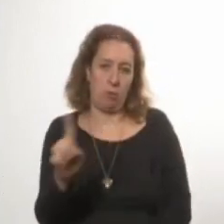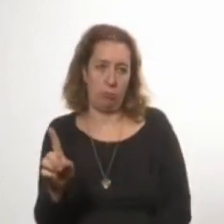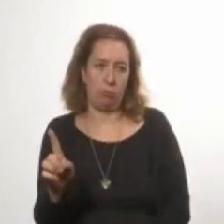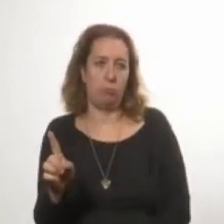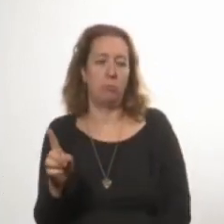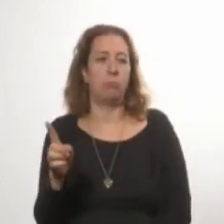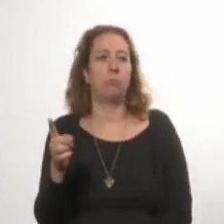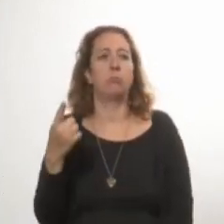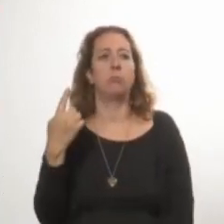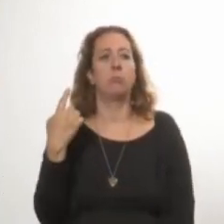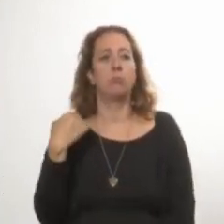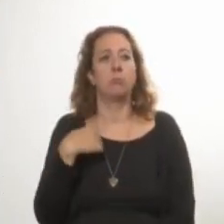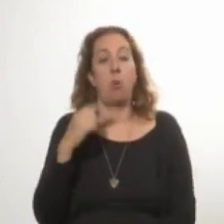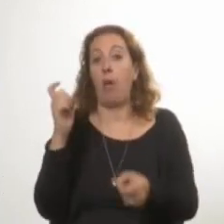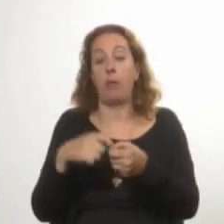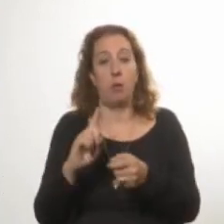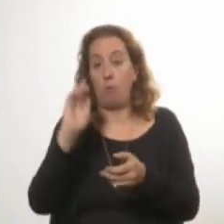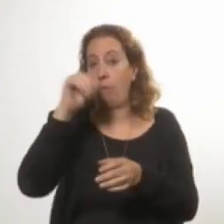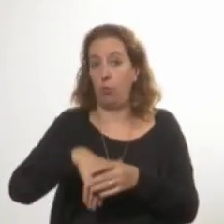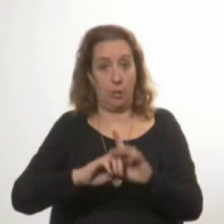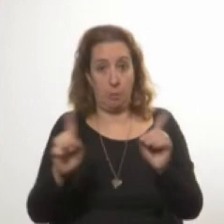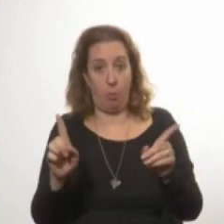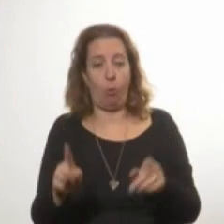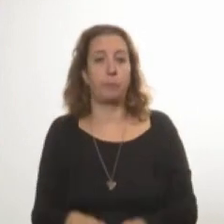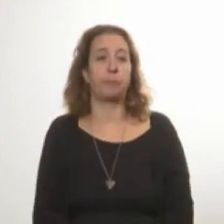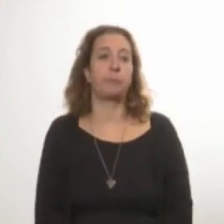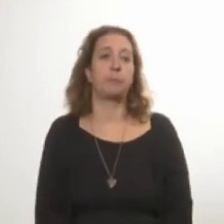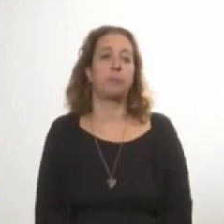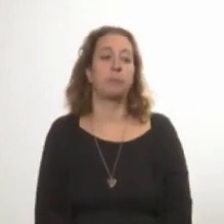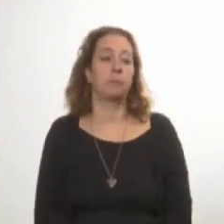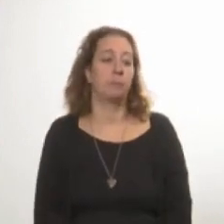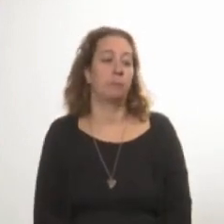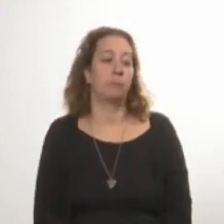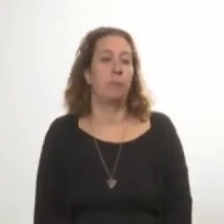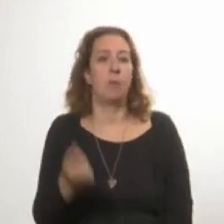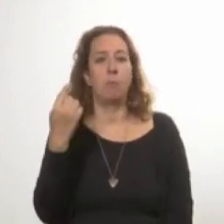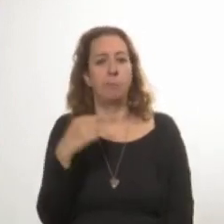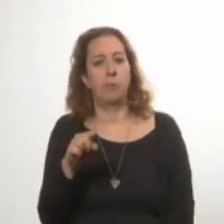yo nunca adherí ni voté. Pero